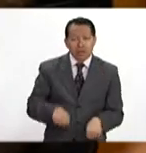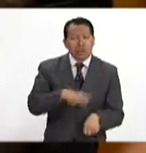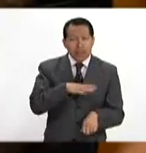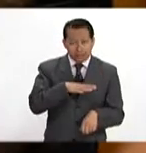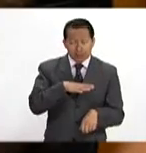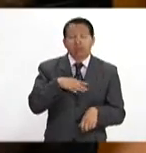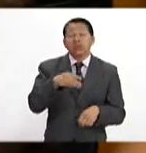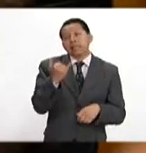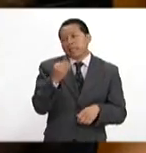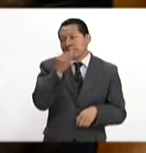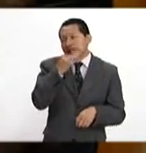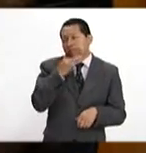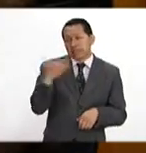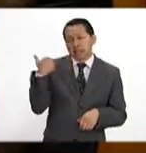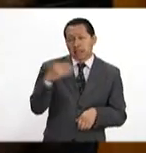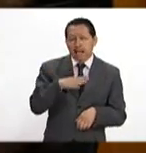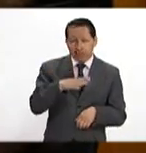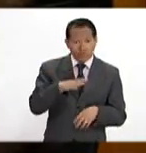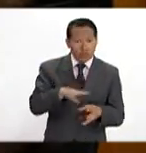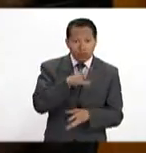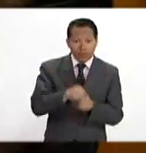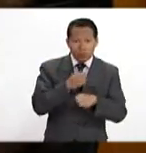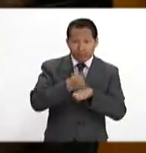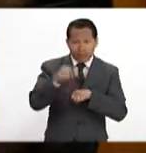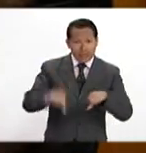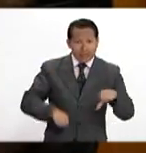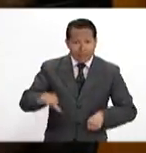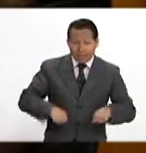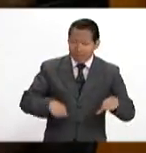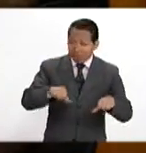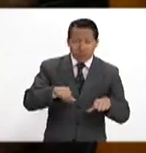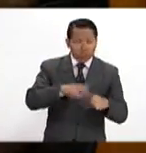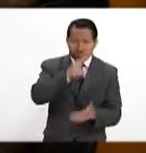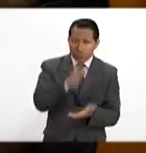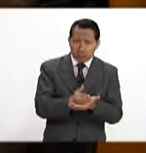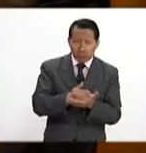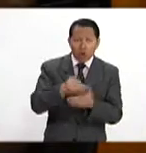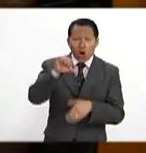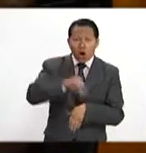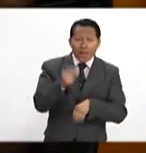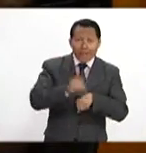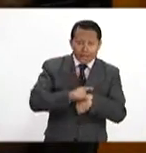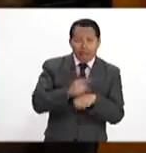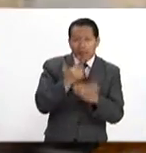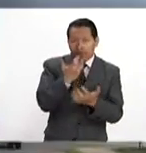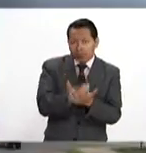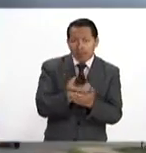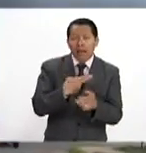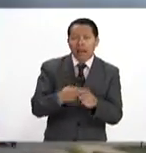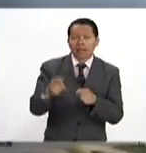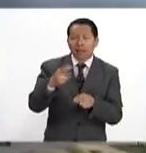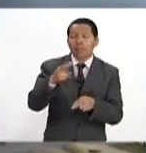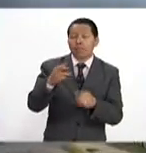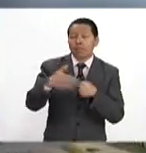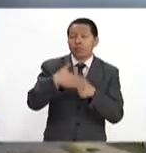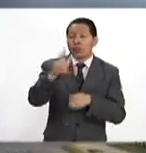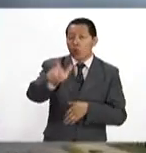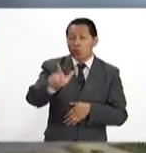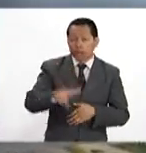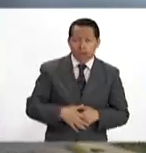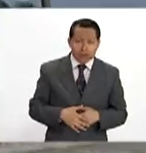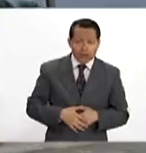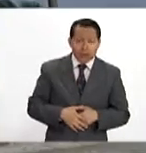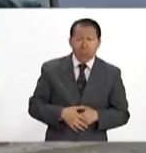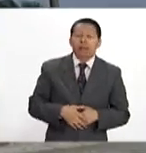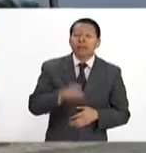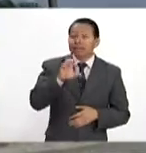la suspensión de actividades en todo el estado a partir del día de hoy y hasta el próximo lunes. Mientras tanto, la Comisión Federal